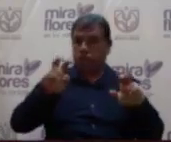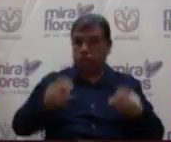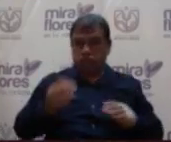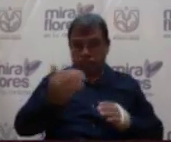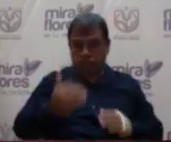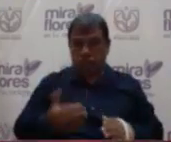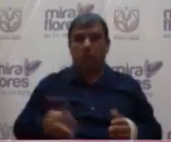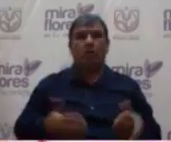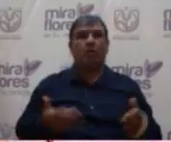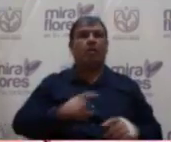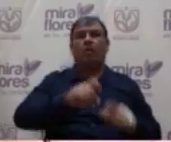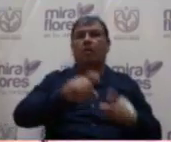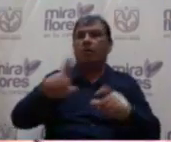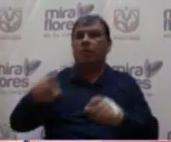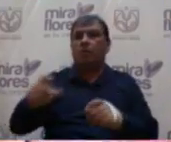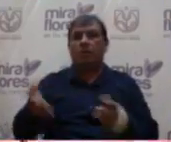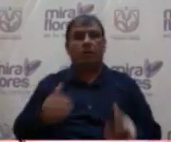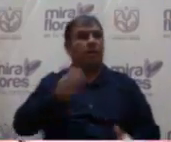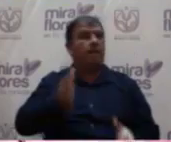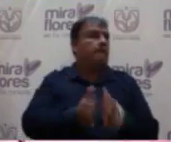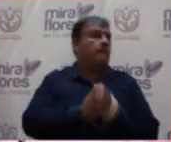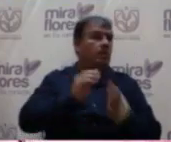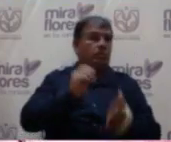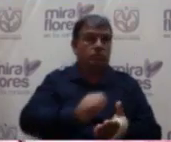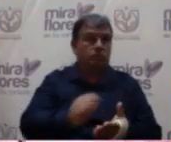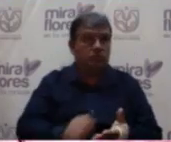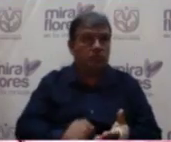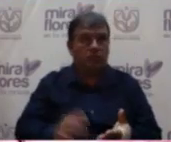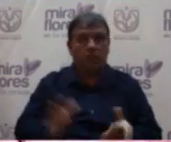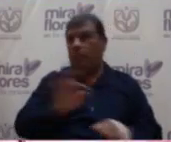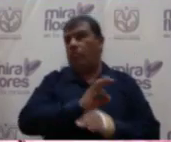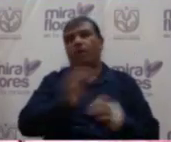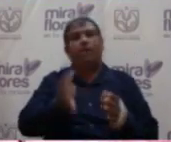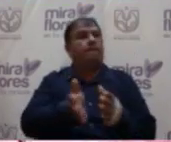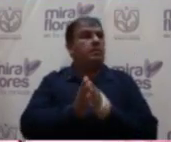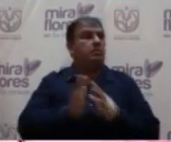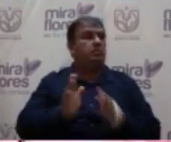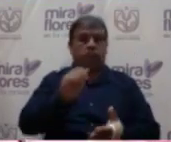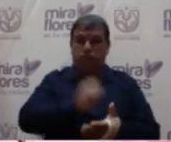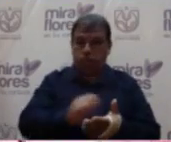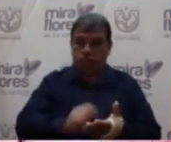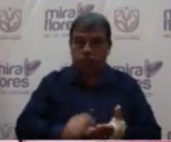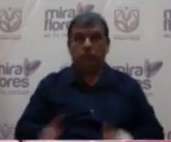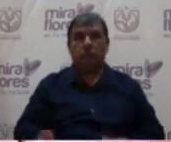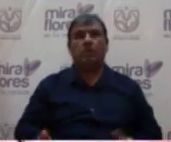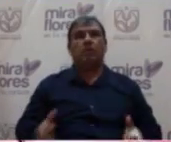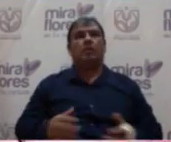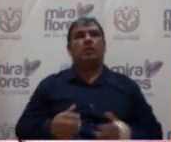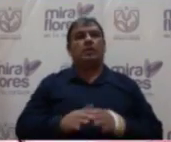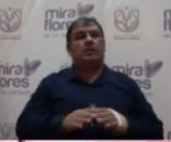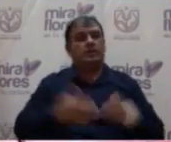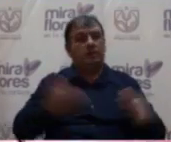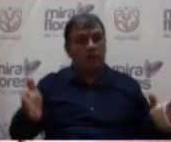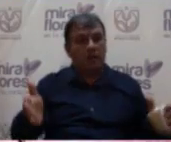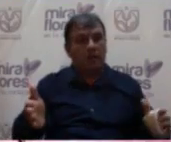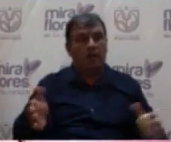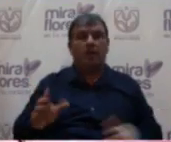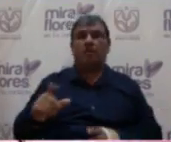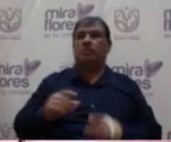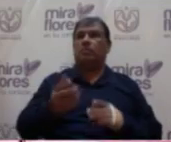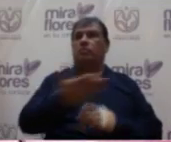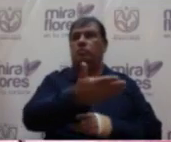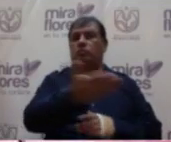despacho, pregunto si hay algún pedido por escrito. Ningún pedido, señor alcalde. Si no hay pedidos por escrito, se abre las